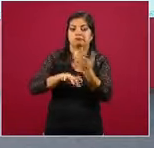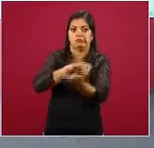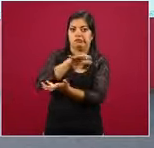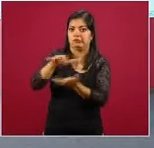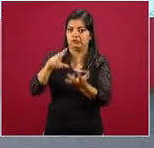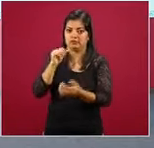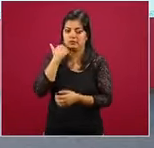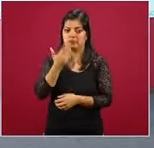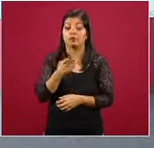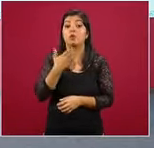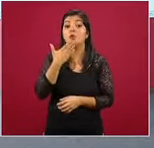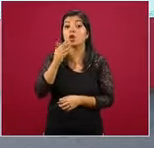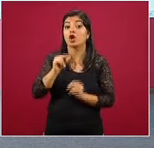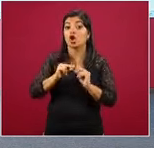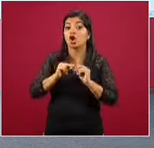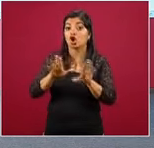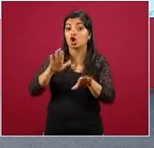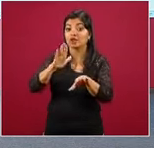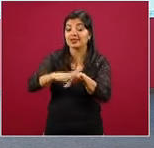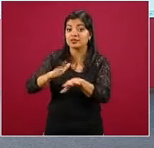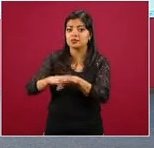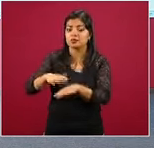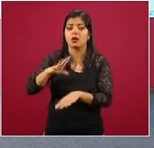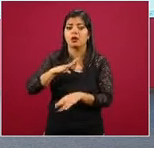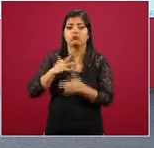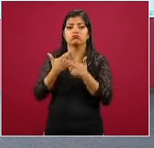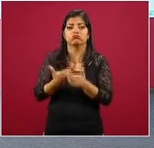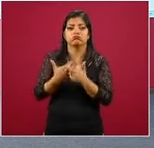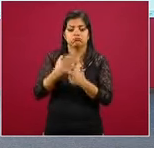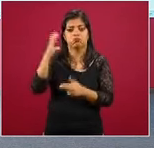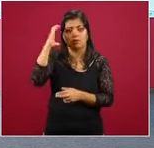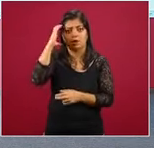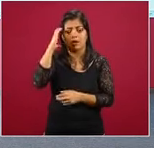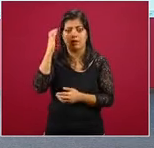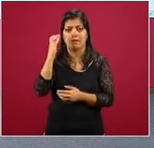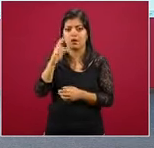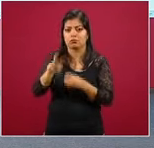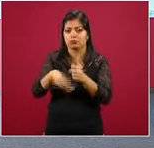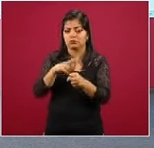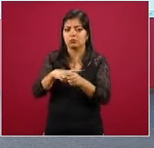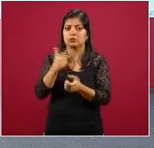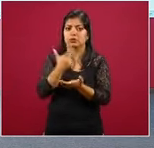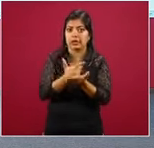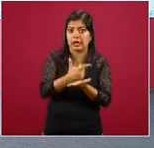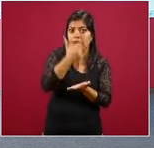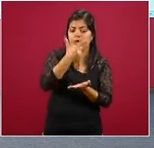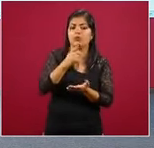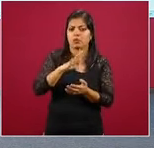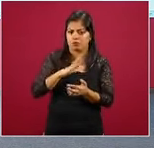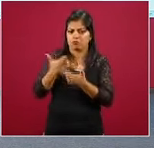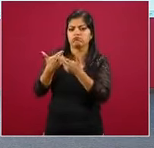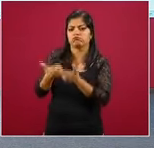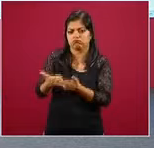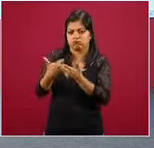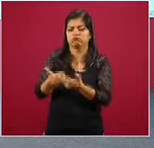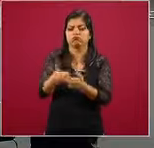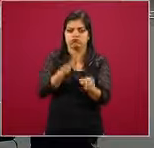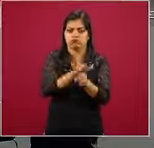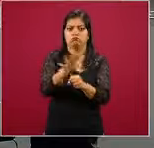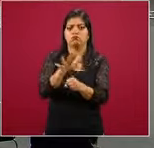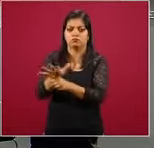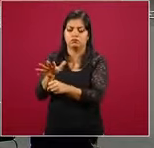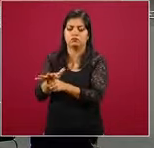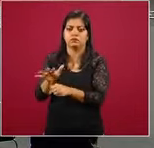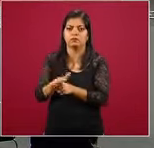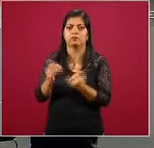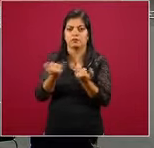buena noticia es que la ocupación tanto de camas generales como críticas está en un nivel todavía de mucha seguridad. Veamos